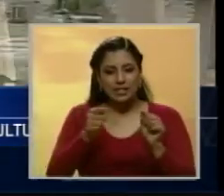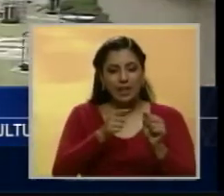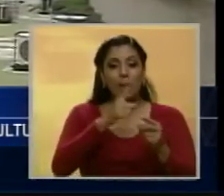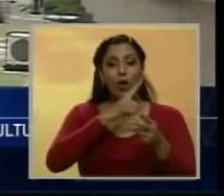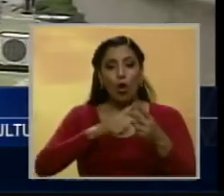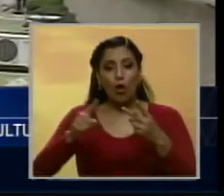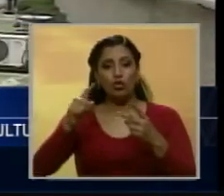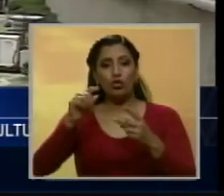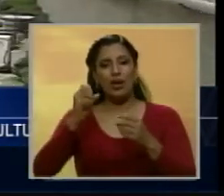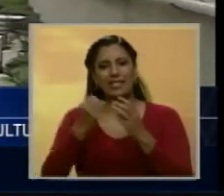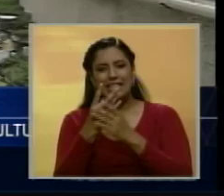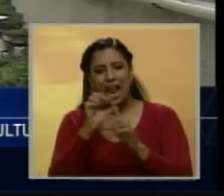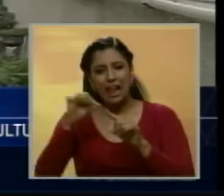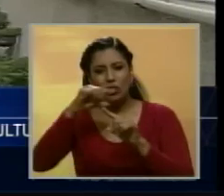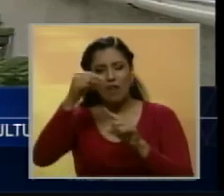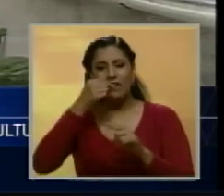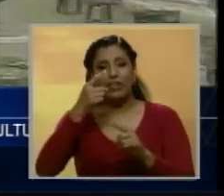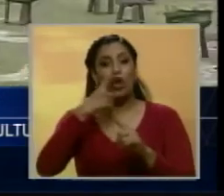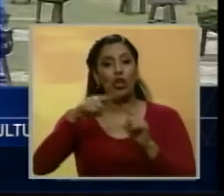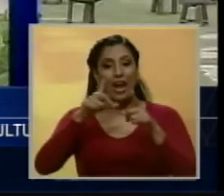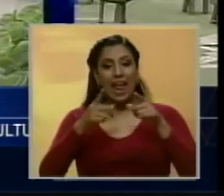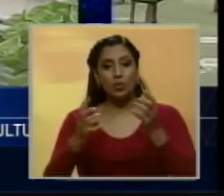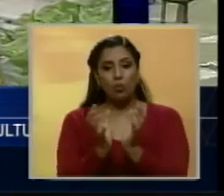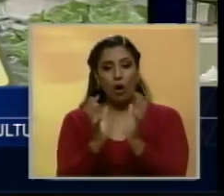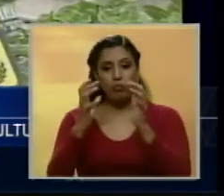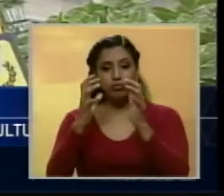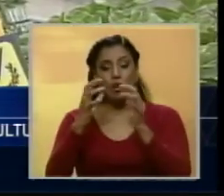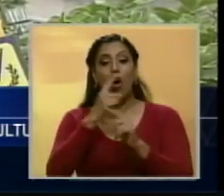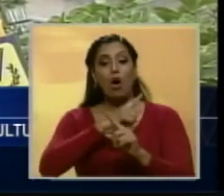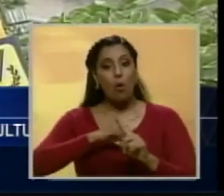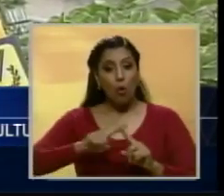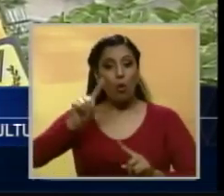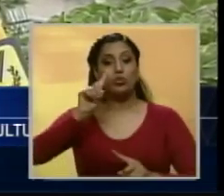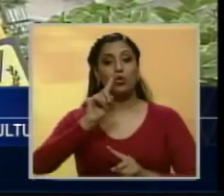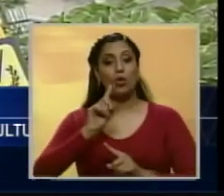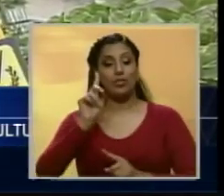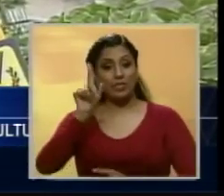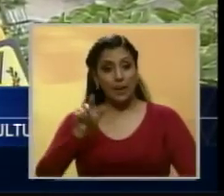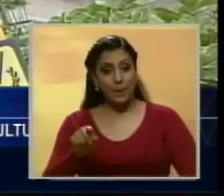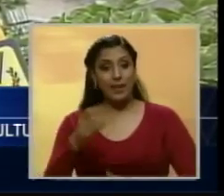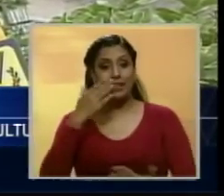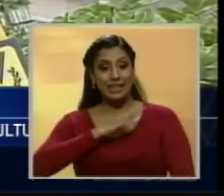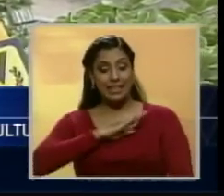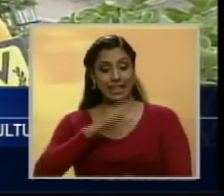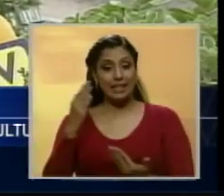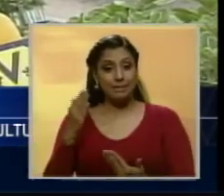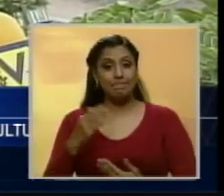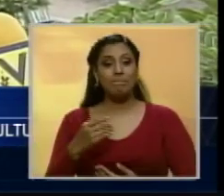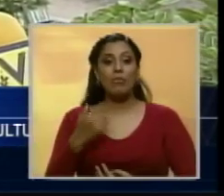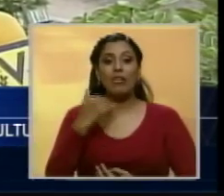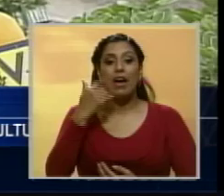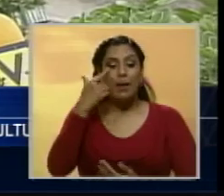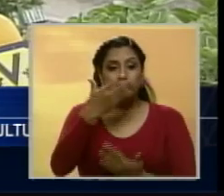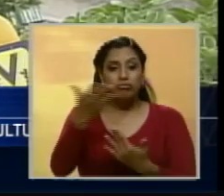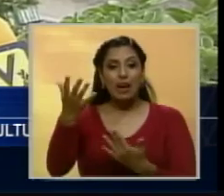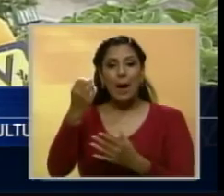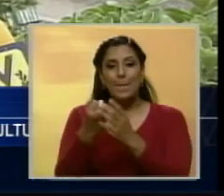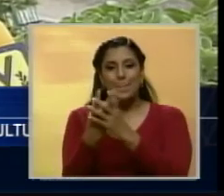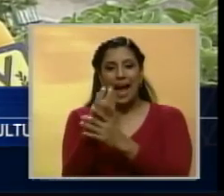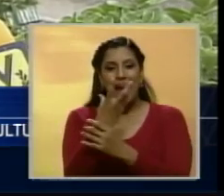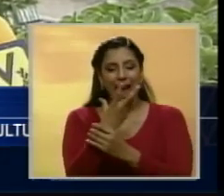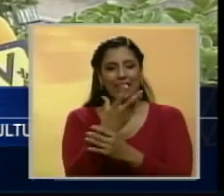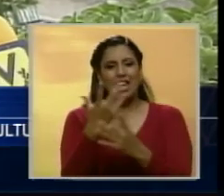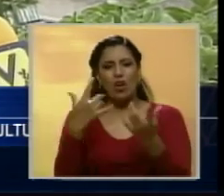porro, cilantro y lechuga. Y tenemos también en la parte externa, como tú puedes ver, tenemos lo que son las matas